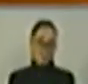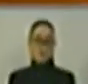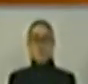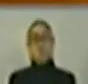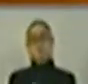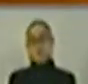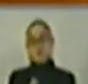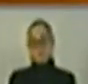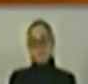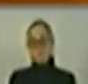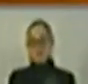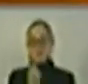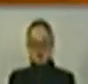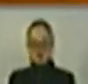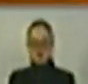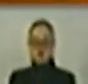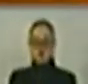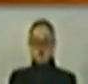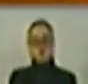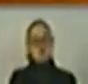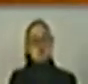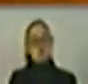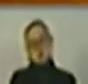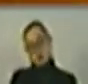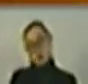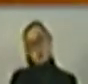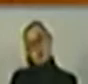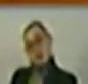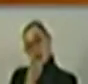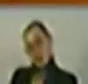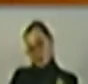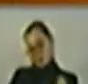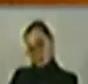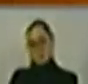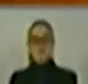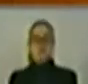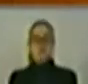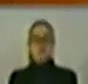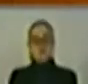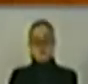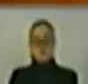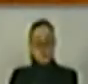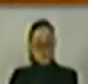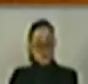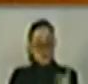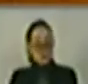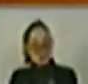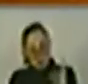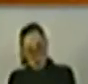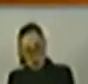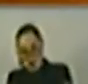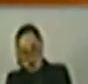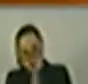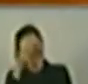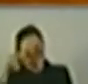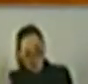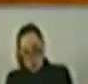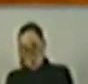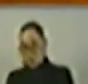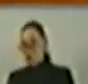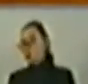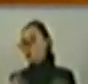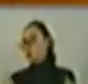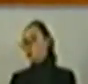y 22 se ganaron en grupos mixtos. Los atletas mexicanos nos han dado un valioso ejemplo